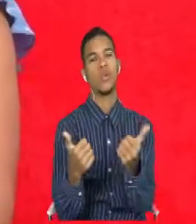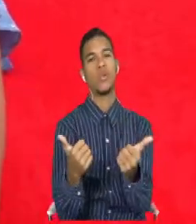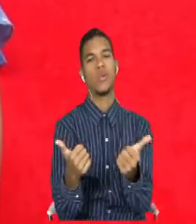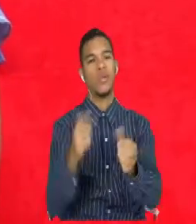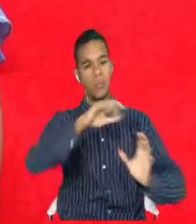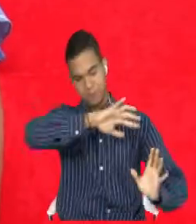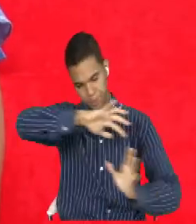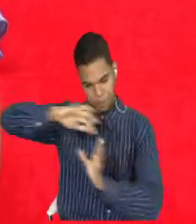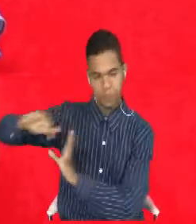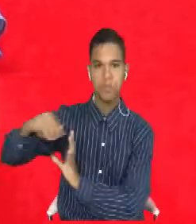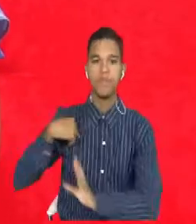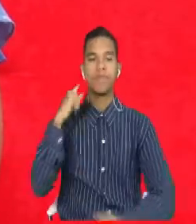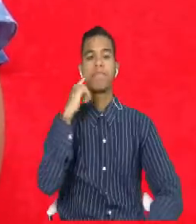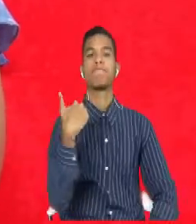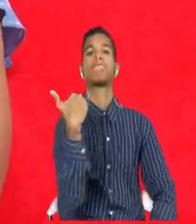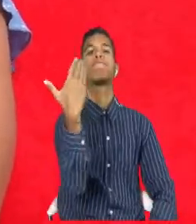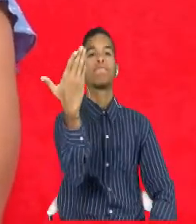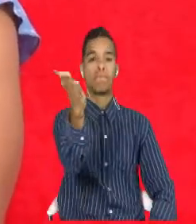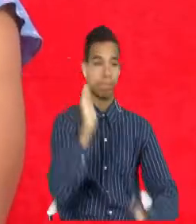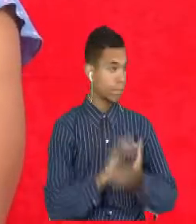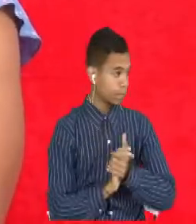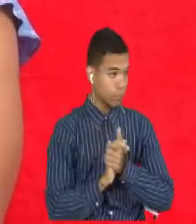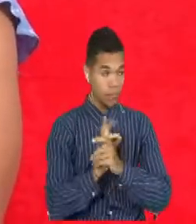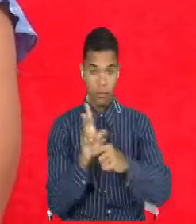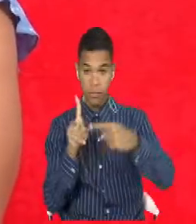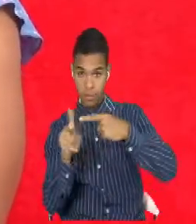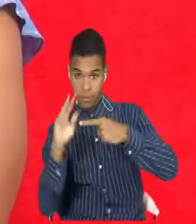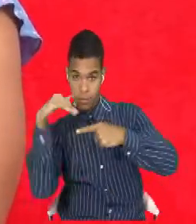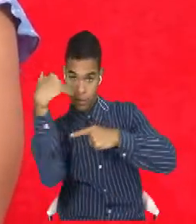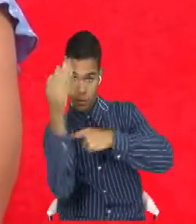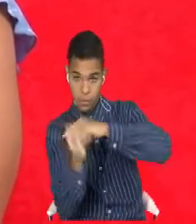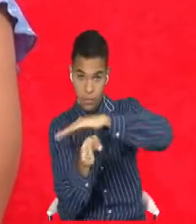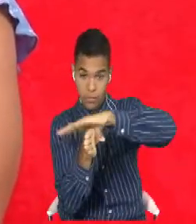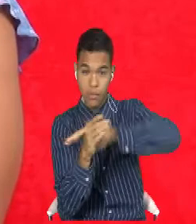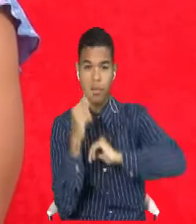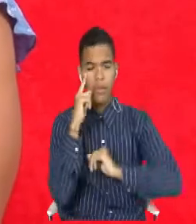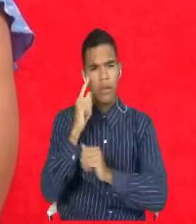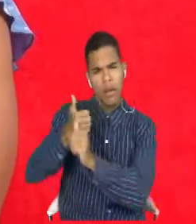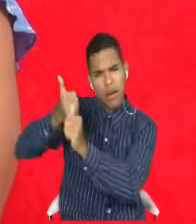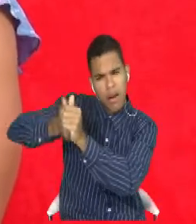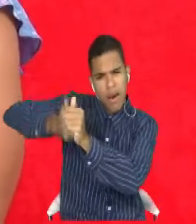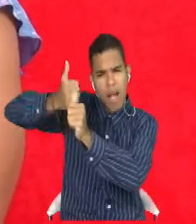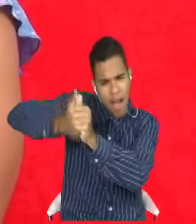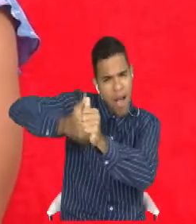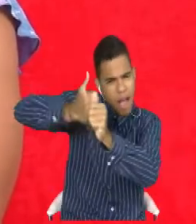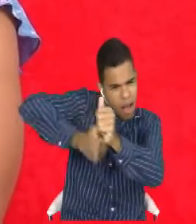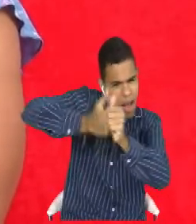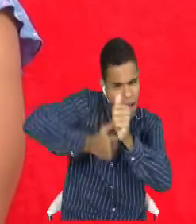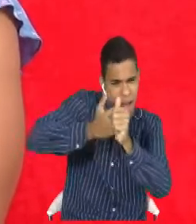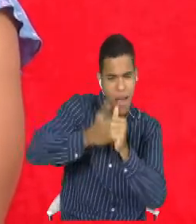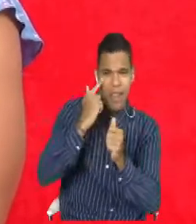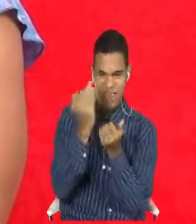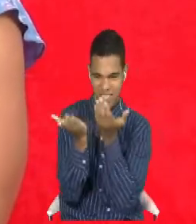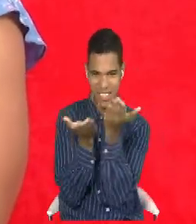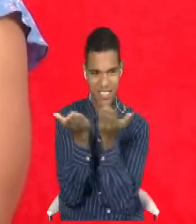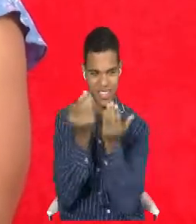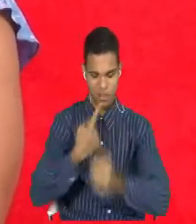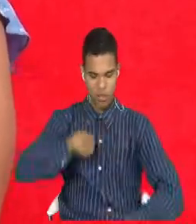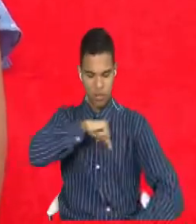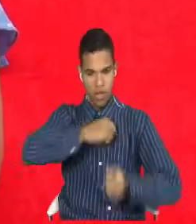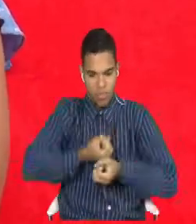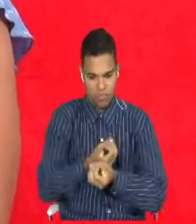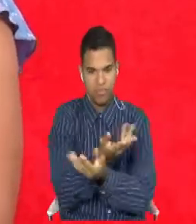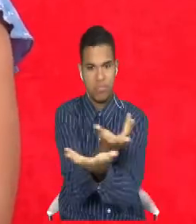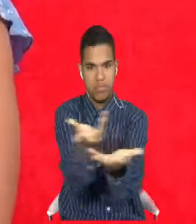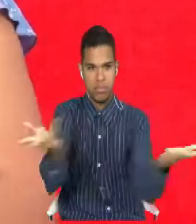quiero contarle a nuestros televidentes que ahorita, después de la pausa, les vamos a contar cada uno de esos servicios que vamos a prestar aquí en Beauty Queen.